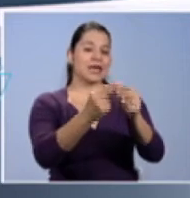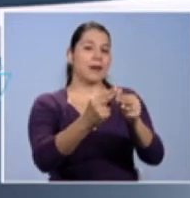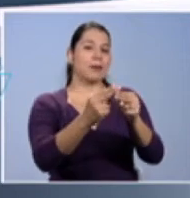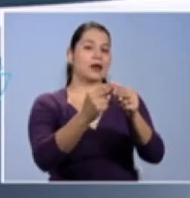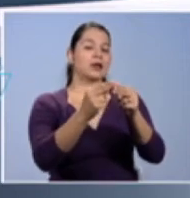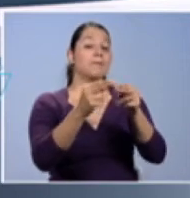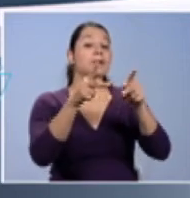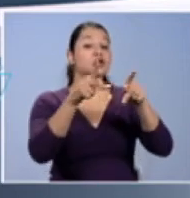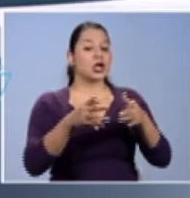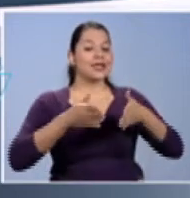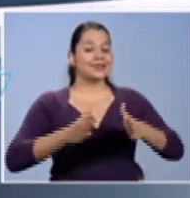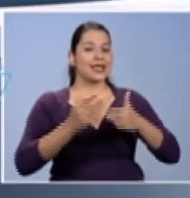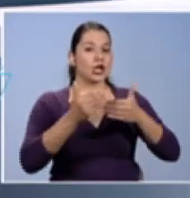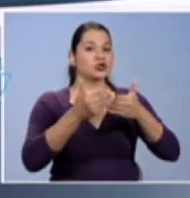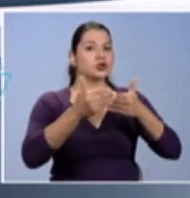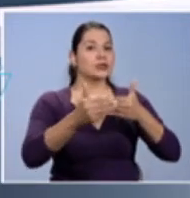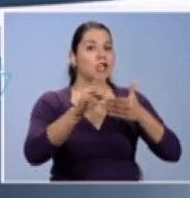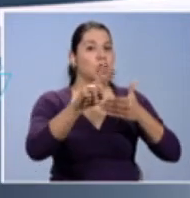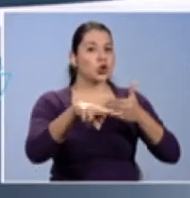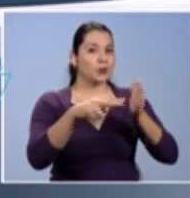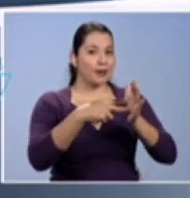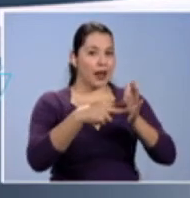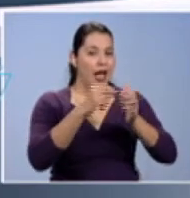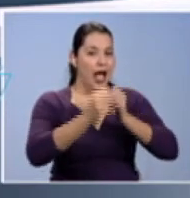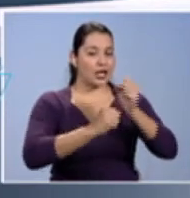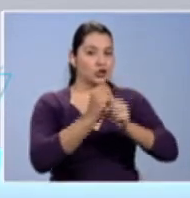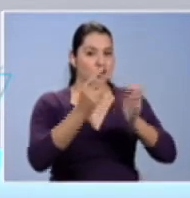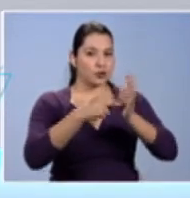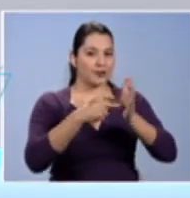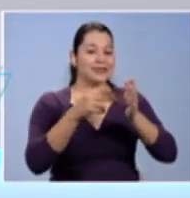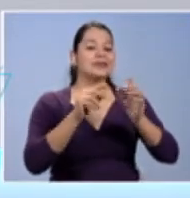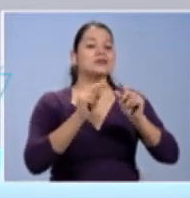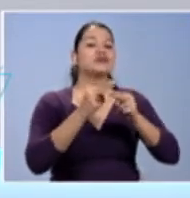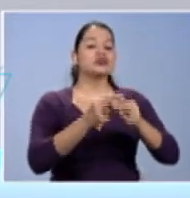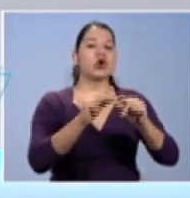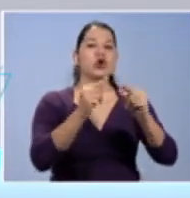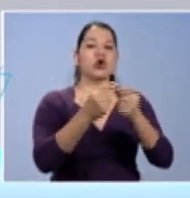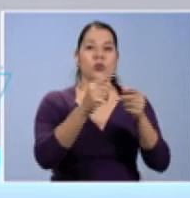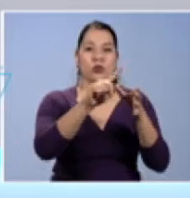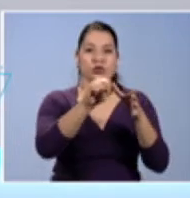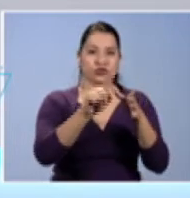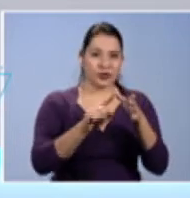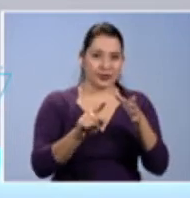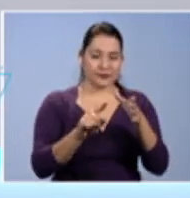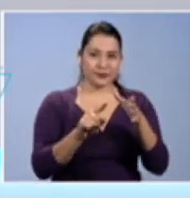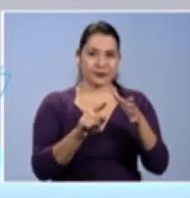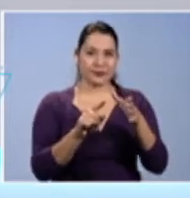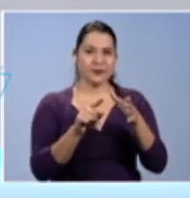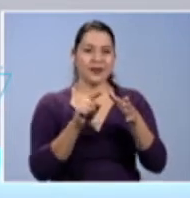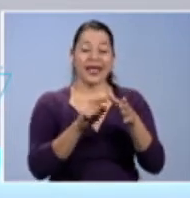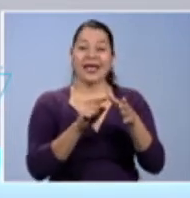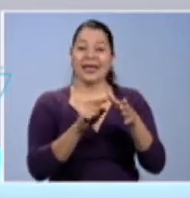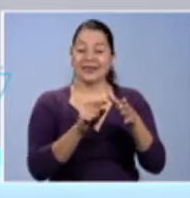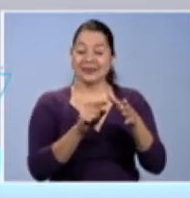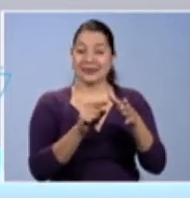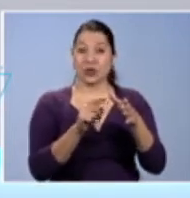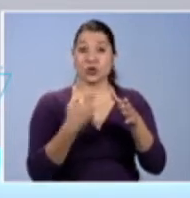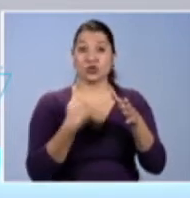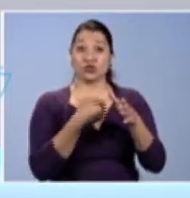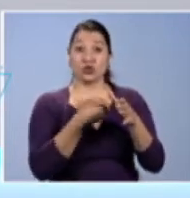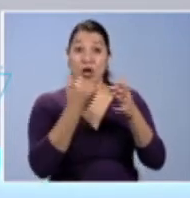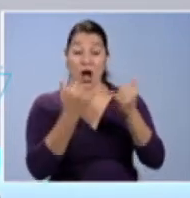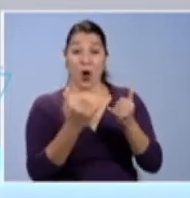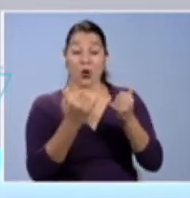ocupar estas personas aún no existen, ¿verdad? No han sido creados. ¿Por qué? Por un tema de tecnología, por un tema de evolución. Nosotros estamos llamando a